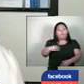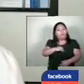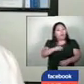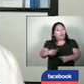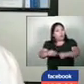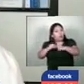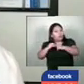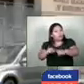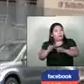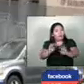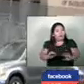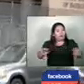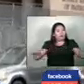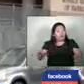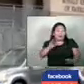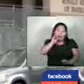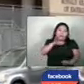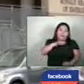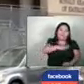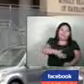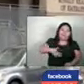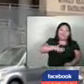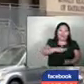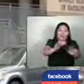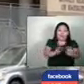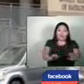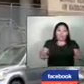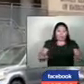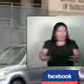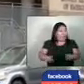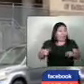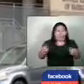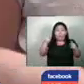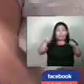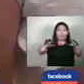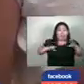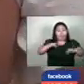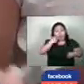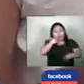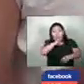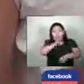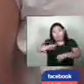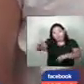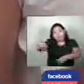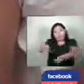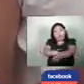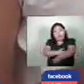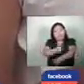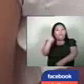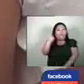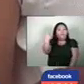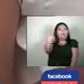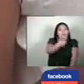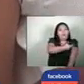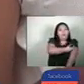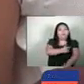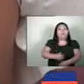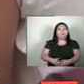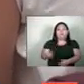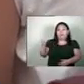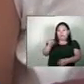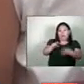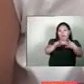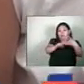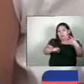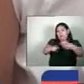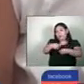a la voz de América que lamentablemente los infantes con mayor tendencia a la hospitalización son los no vacunados. En la última semana